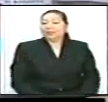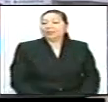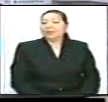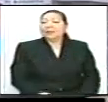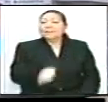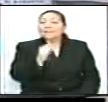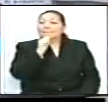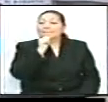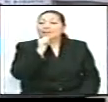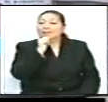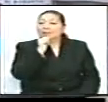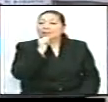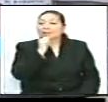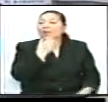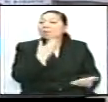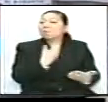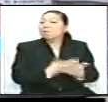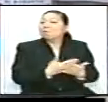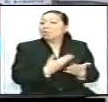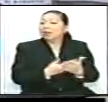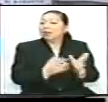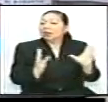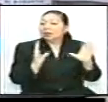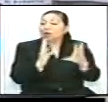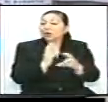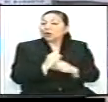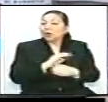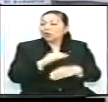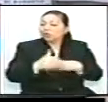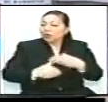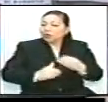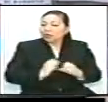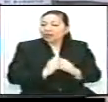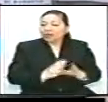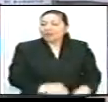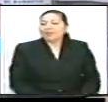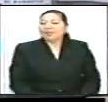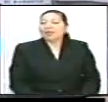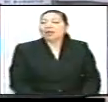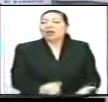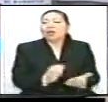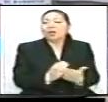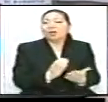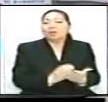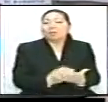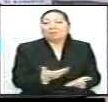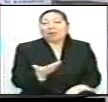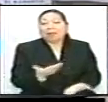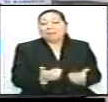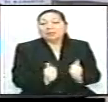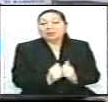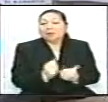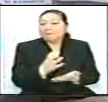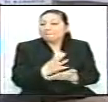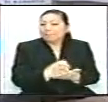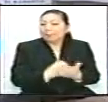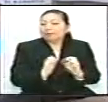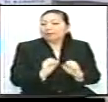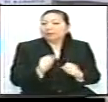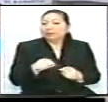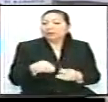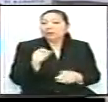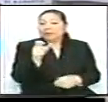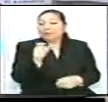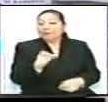sector privado nos consta, trata de ajustar todos los días y trata de contratar, aunque sea a veces con menos de lo que debería pagarle a